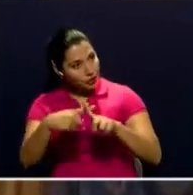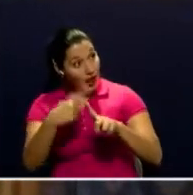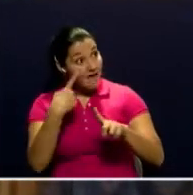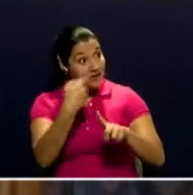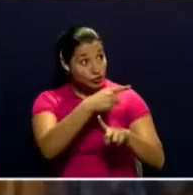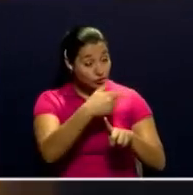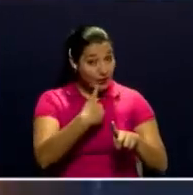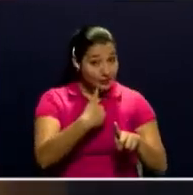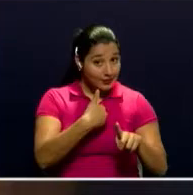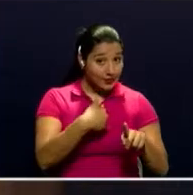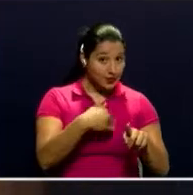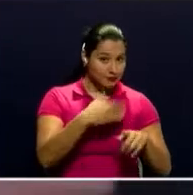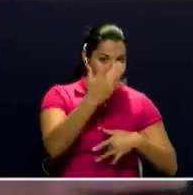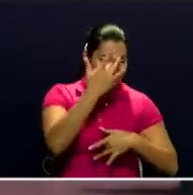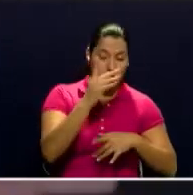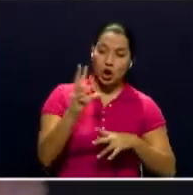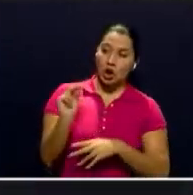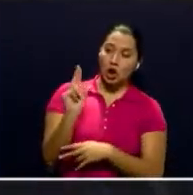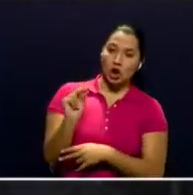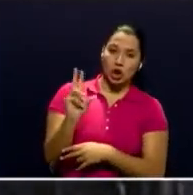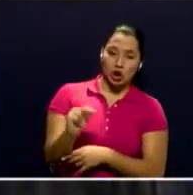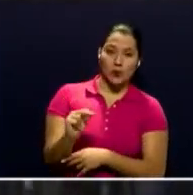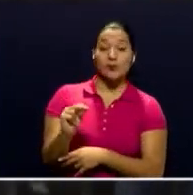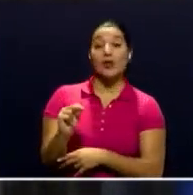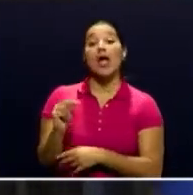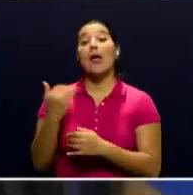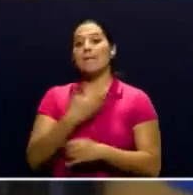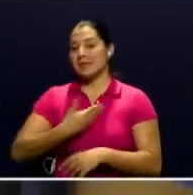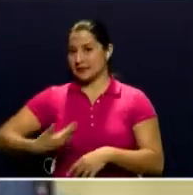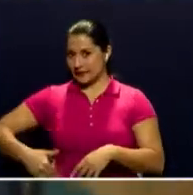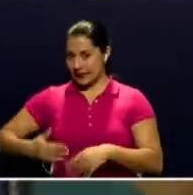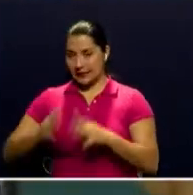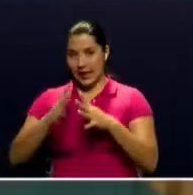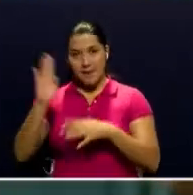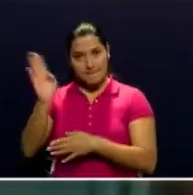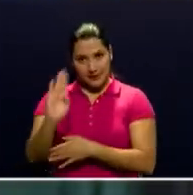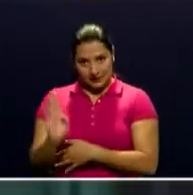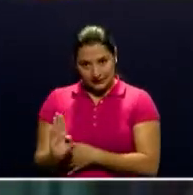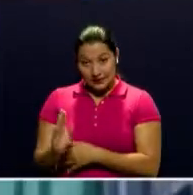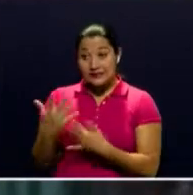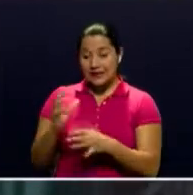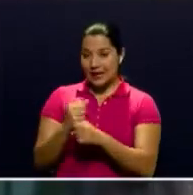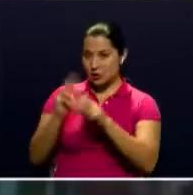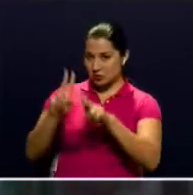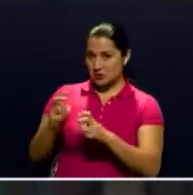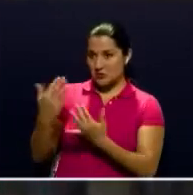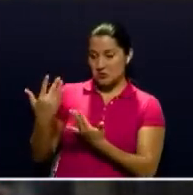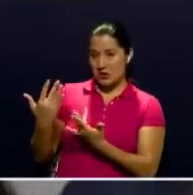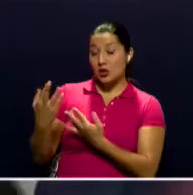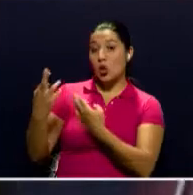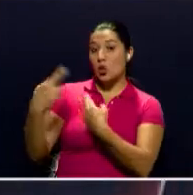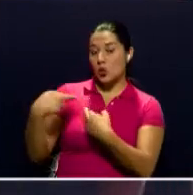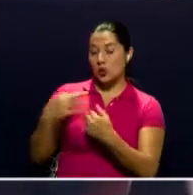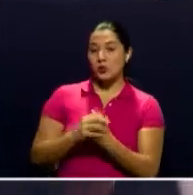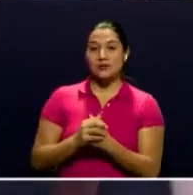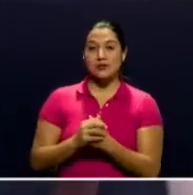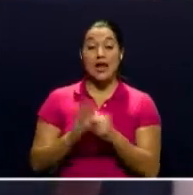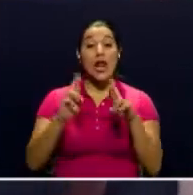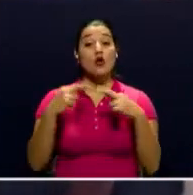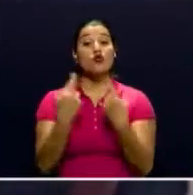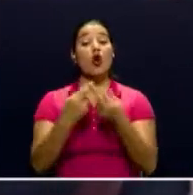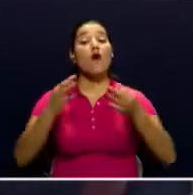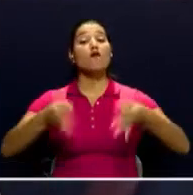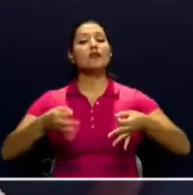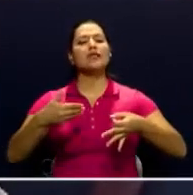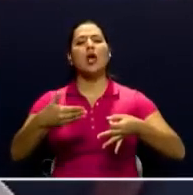un posible contagio. Su homólogo de Brasil, Bolsonaro, sí se realizó la prueba y está a la espera de los resultados. La reunión oficial